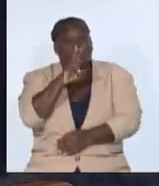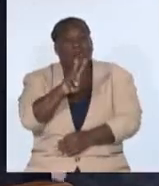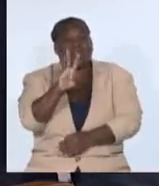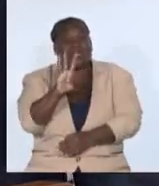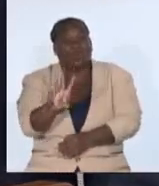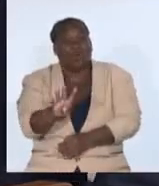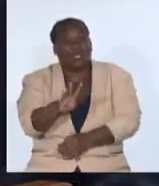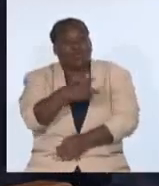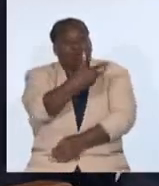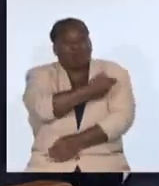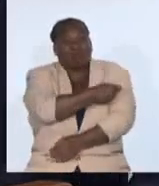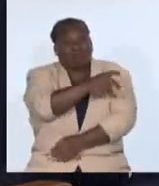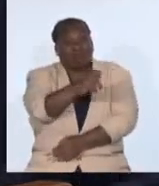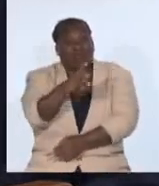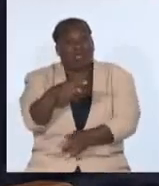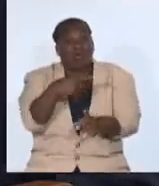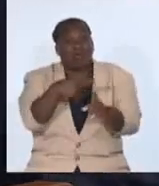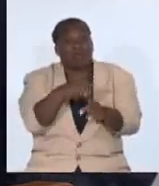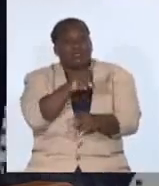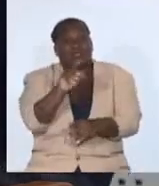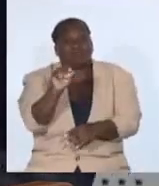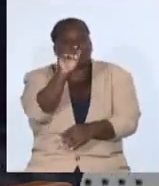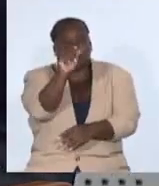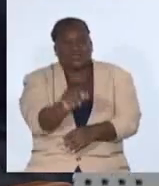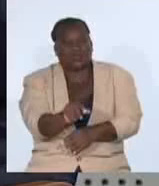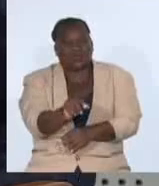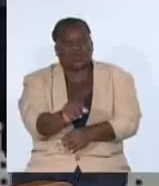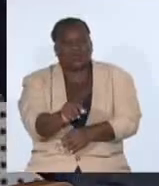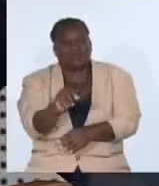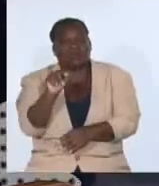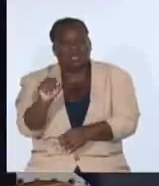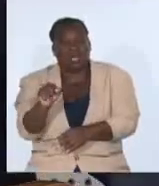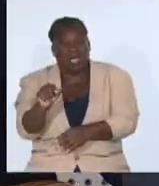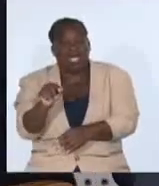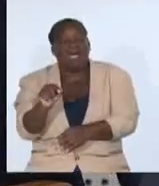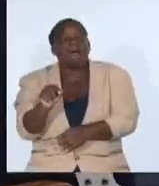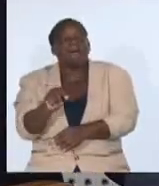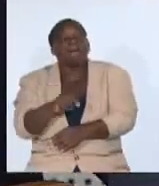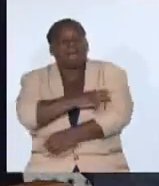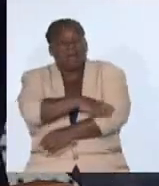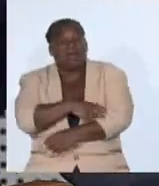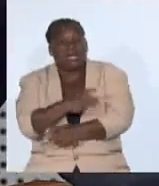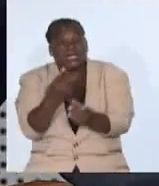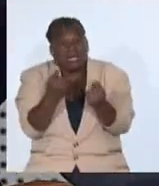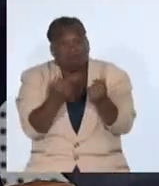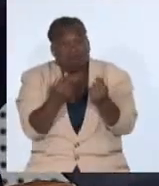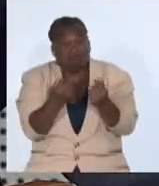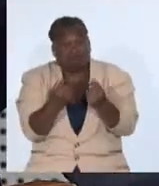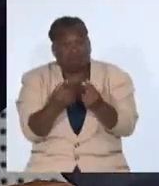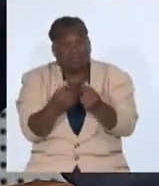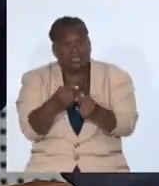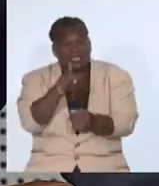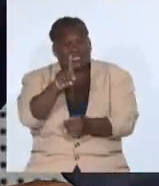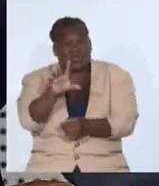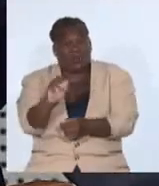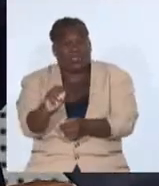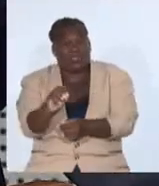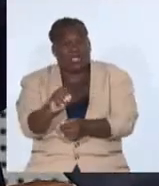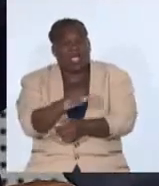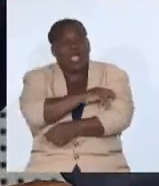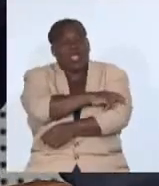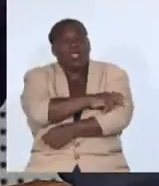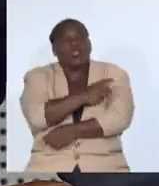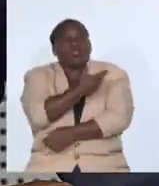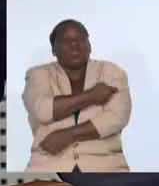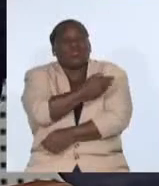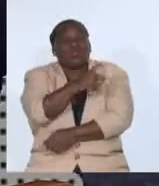de vacuna por cada cien habitantes mientras los más ricos disponían de casi 150 dosis por cada 100